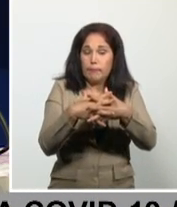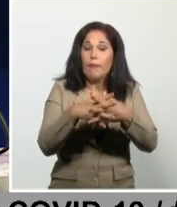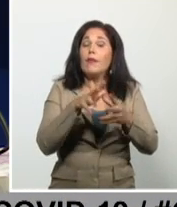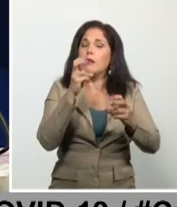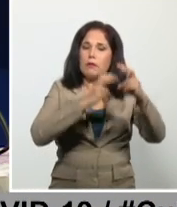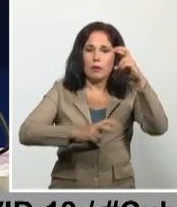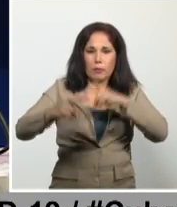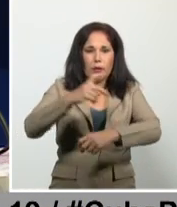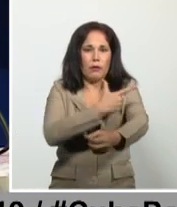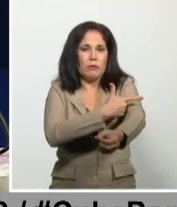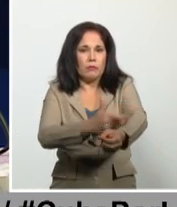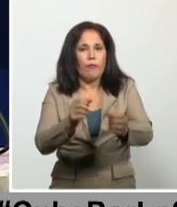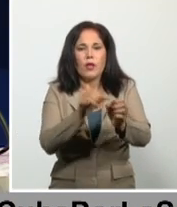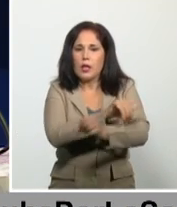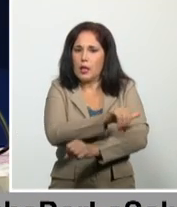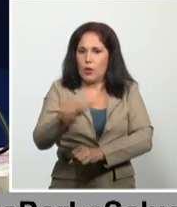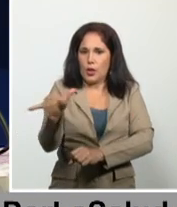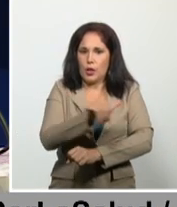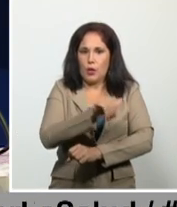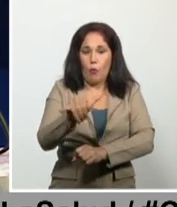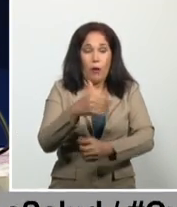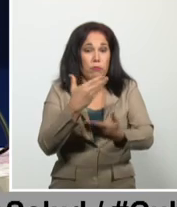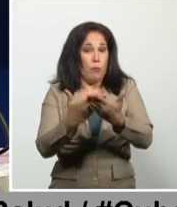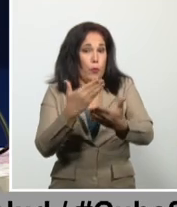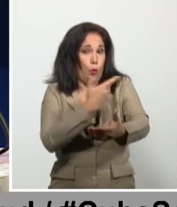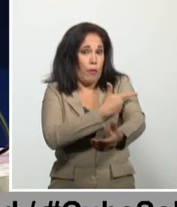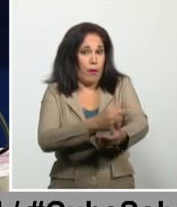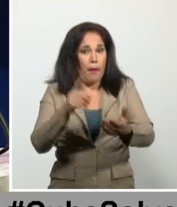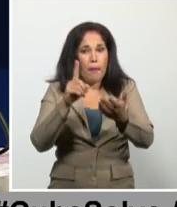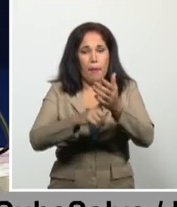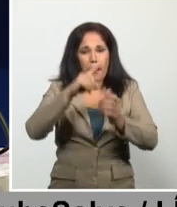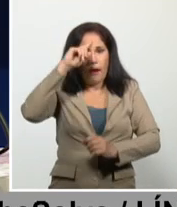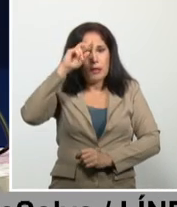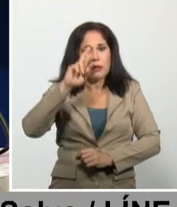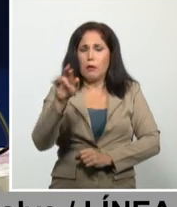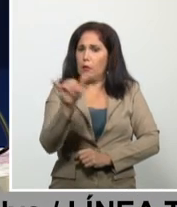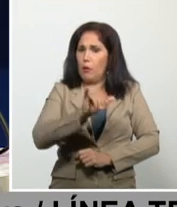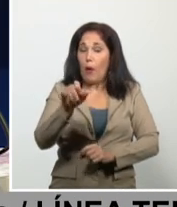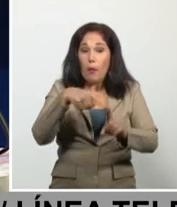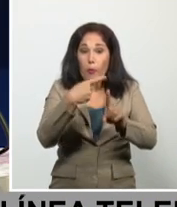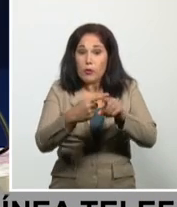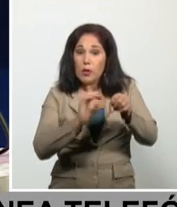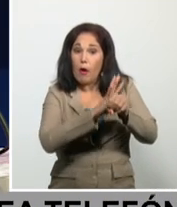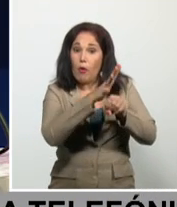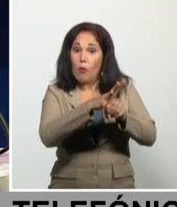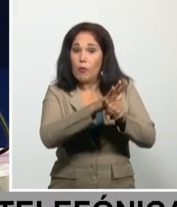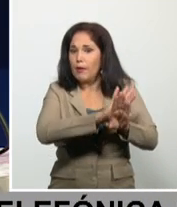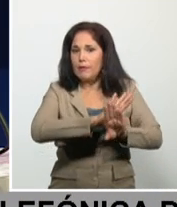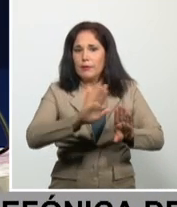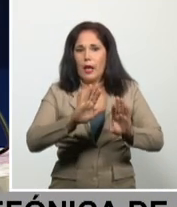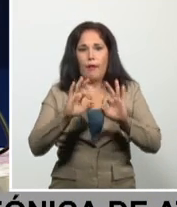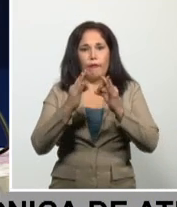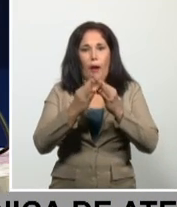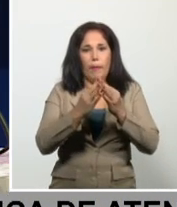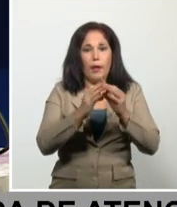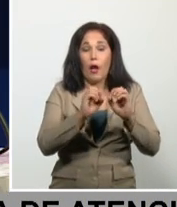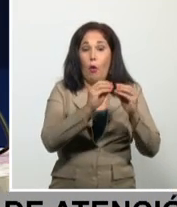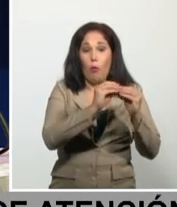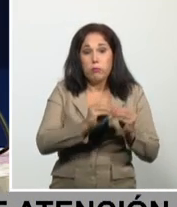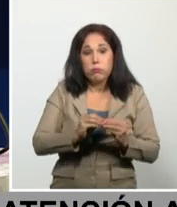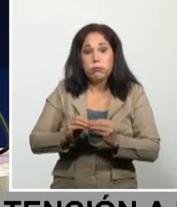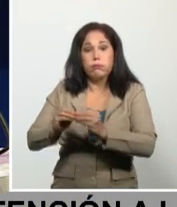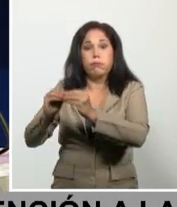también y se les hace la prueba del PCR, y si es positiva, deja ya de ser familiar y contacto,